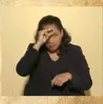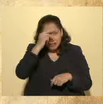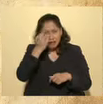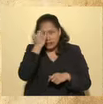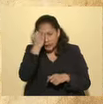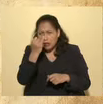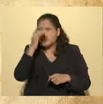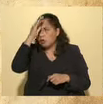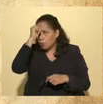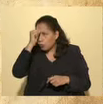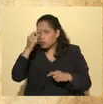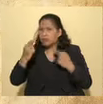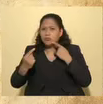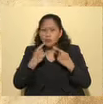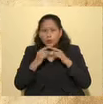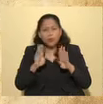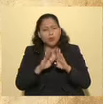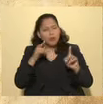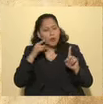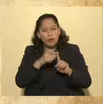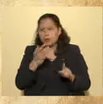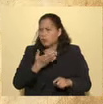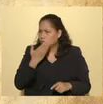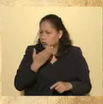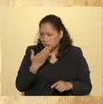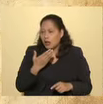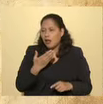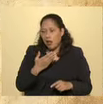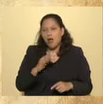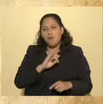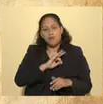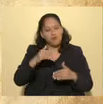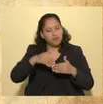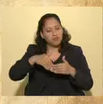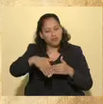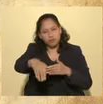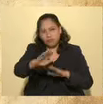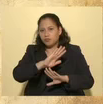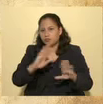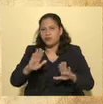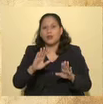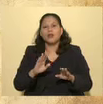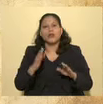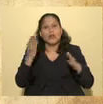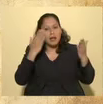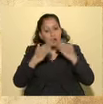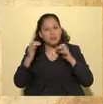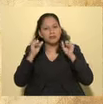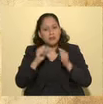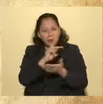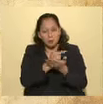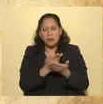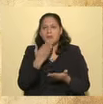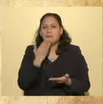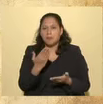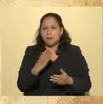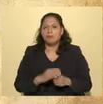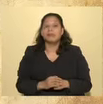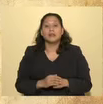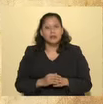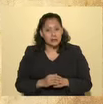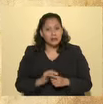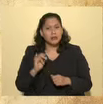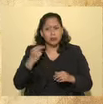haces acuerdos sobre objetivos comunes, yo creo que ahí parte prácticamente la base del éxito de los programas. Entonces, claro